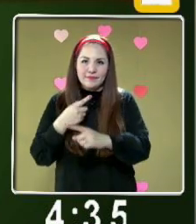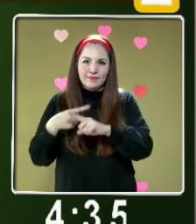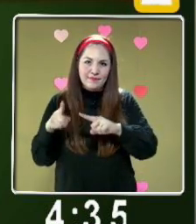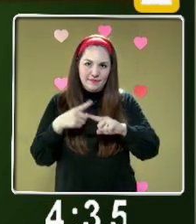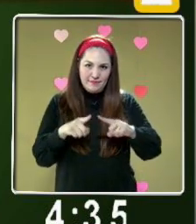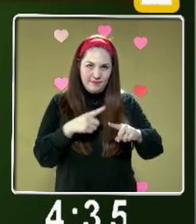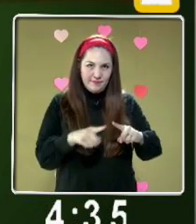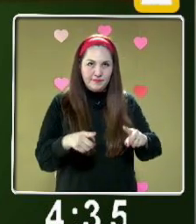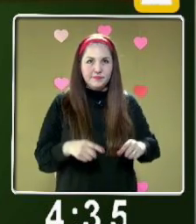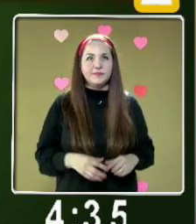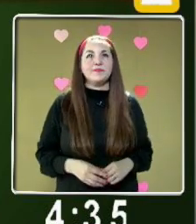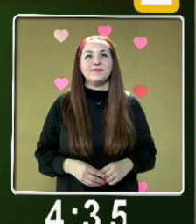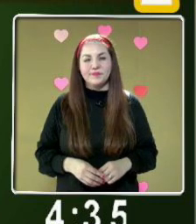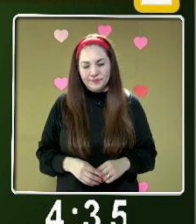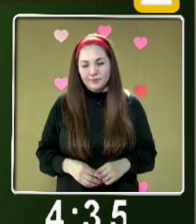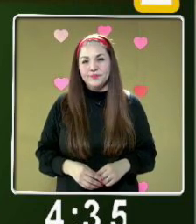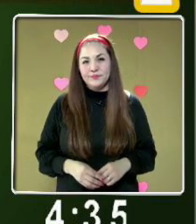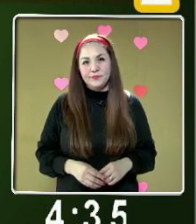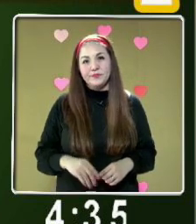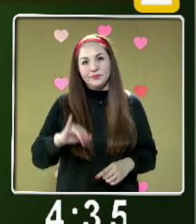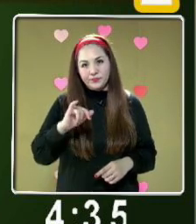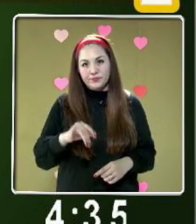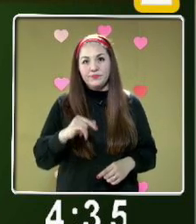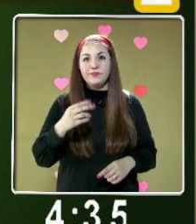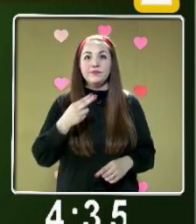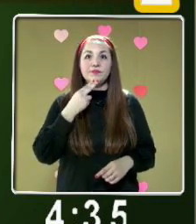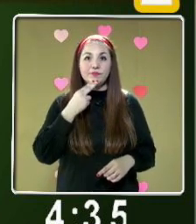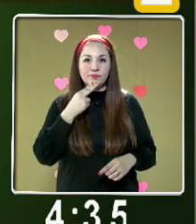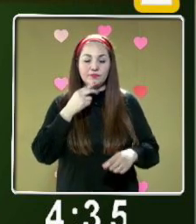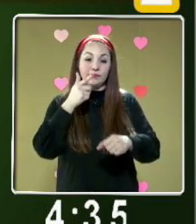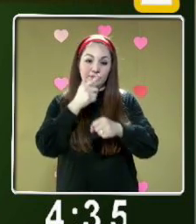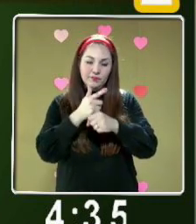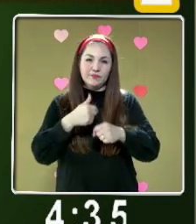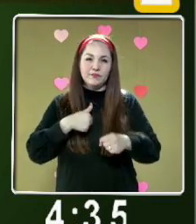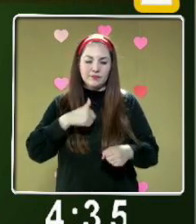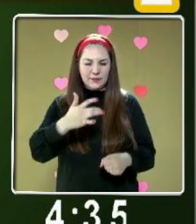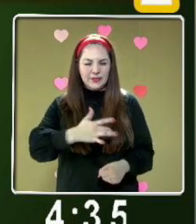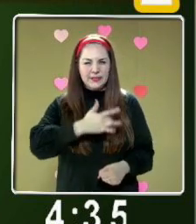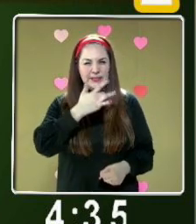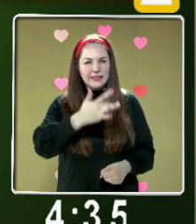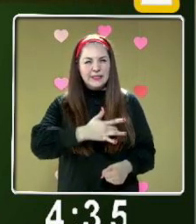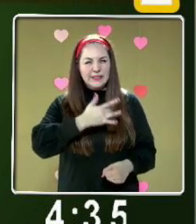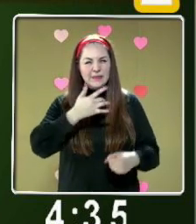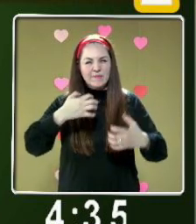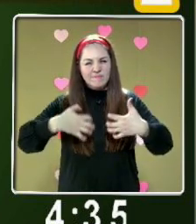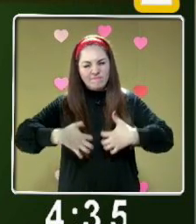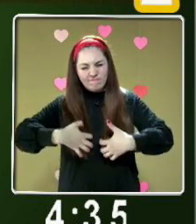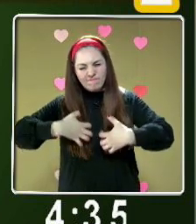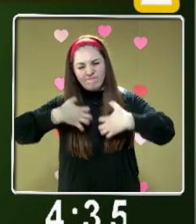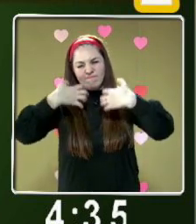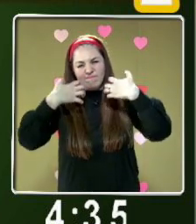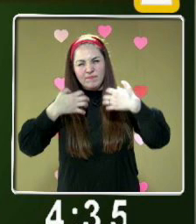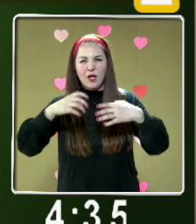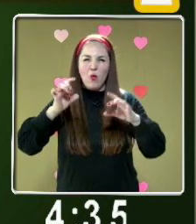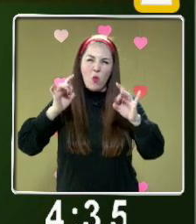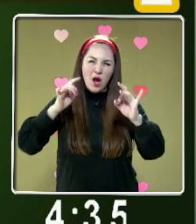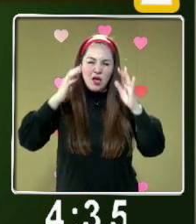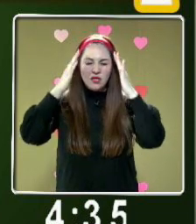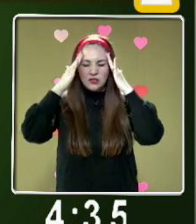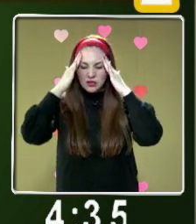comentamos los más comunes, ¿no? Así es. ¿Y para qué nos va a servir identificarlo? Bueno, cuando tú sientas, como esos alumnos, que ya te está doliendo la